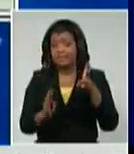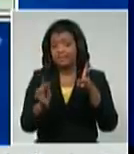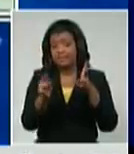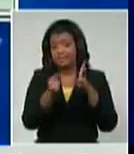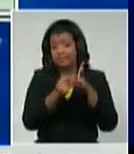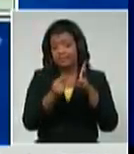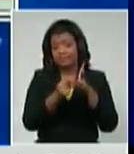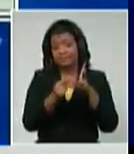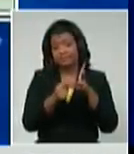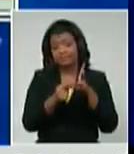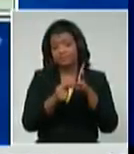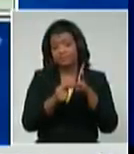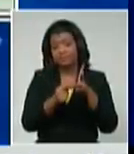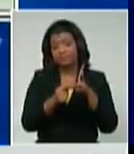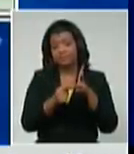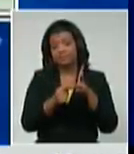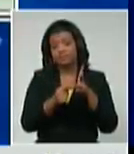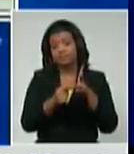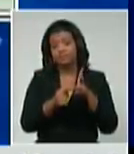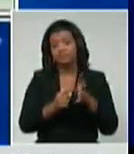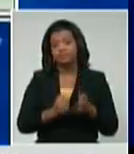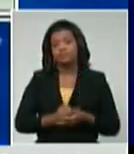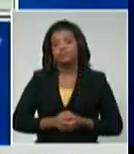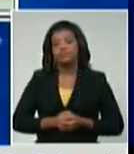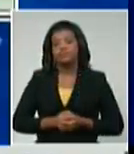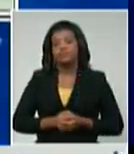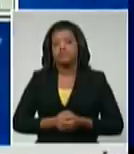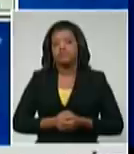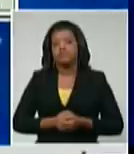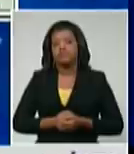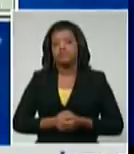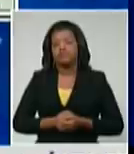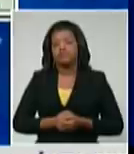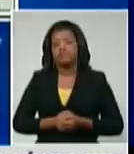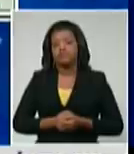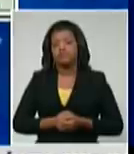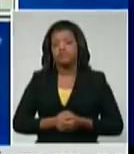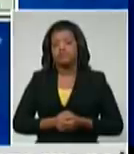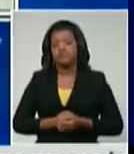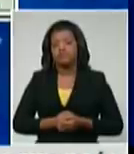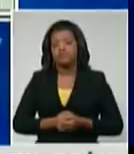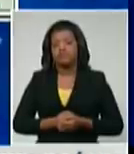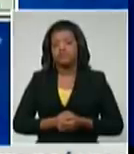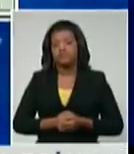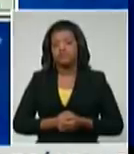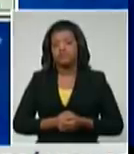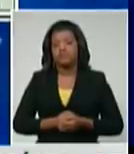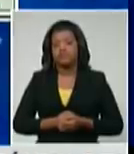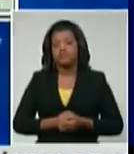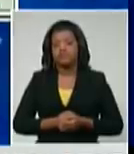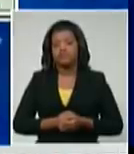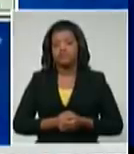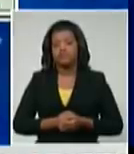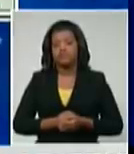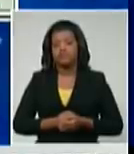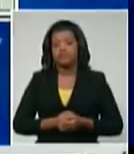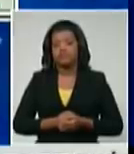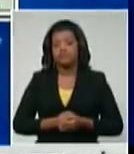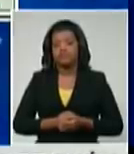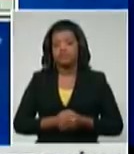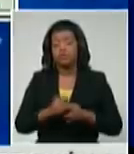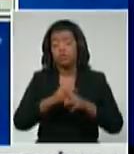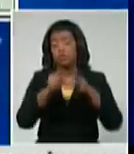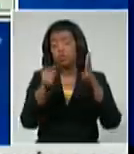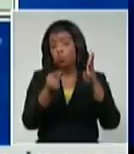tercer lugar. Fíjense que en el cuarto lugar pues ha ido escalando y está,